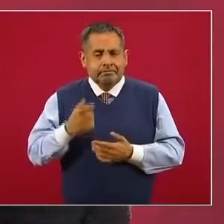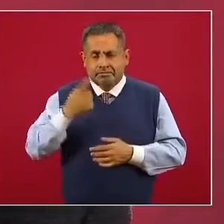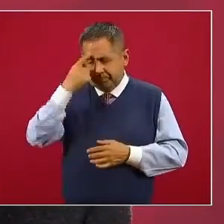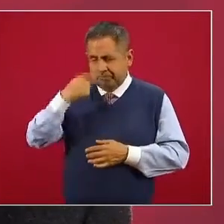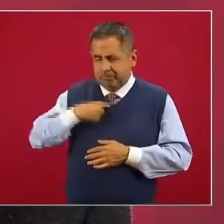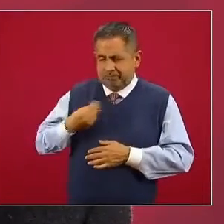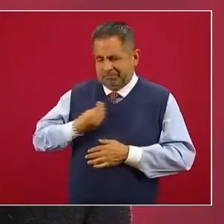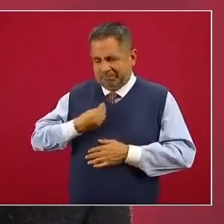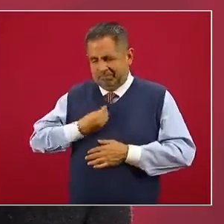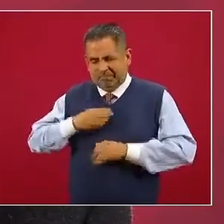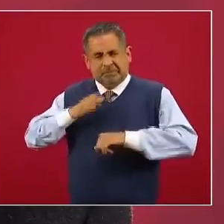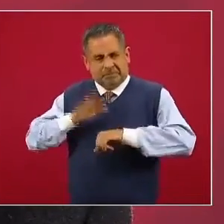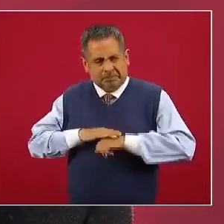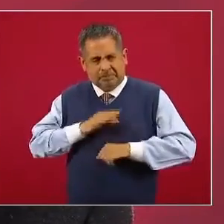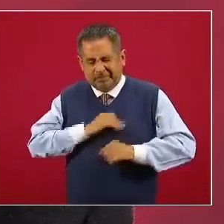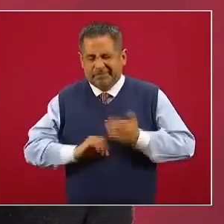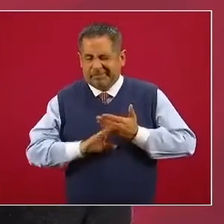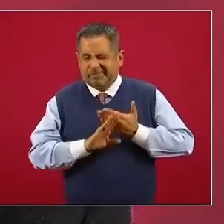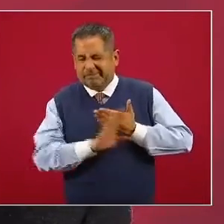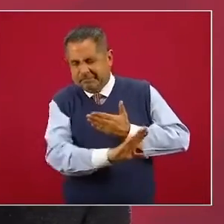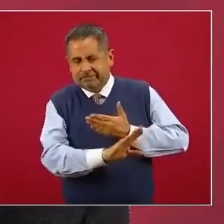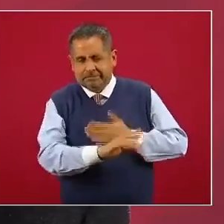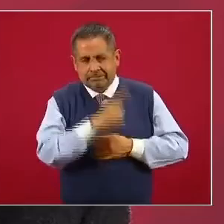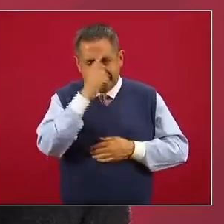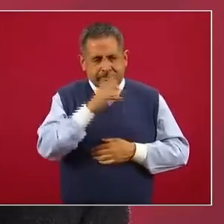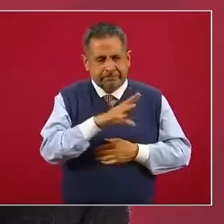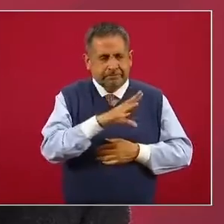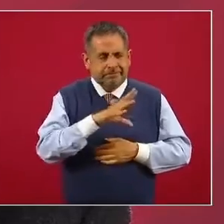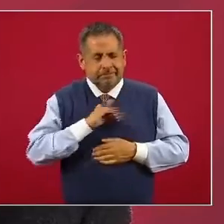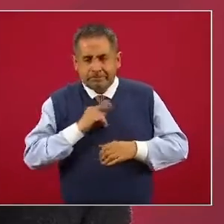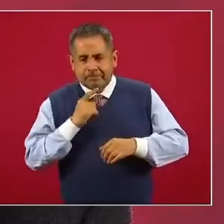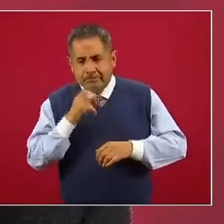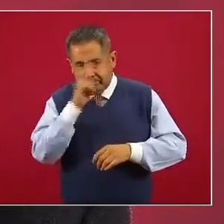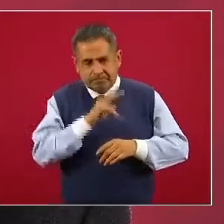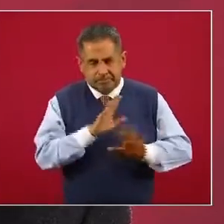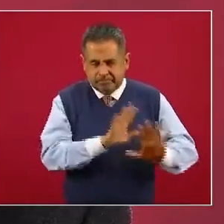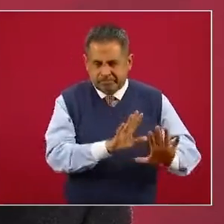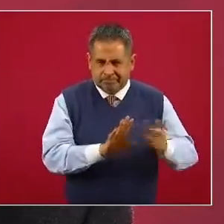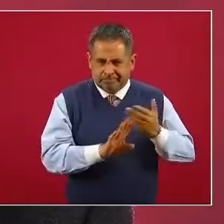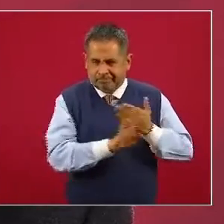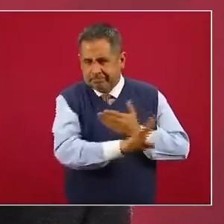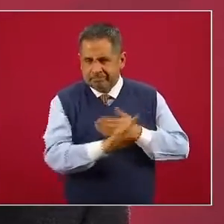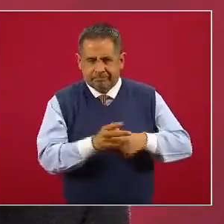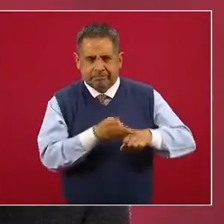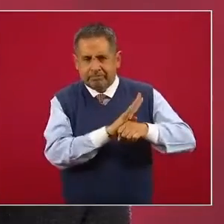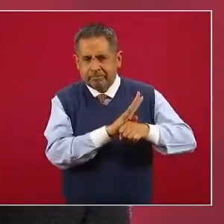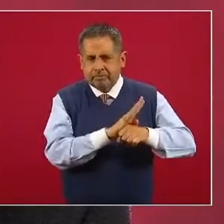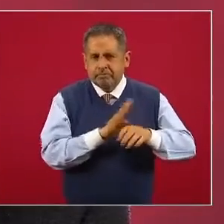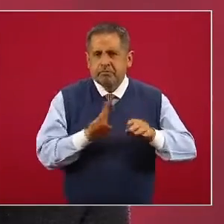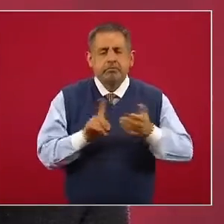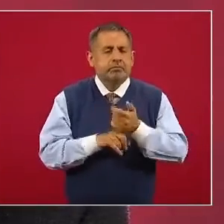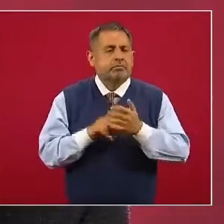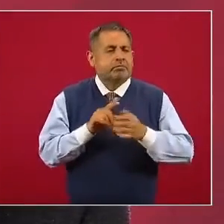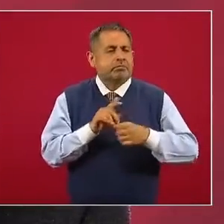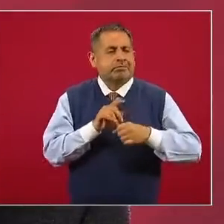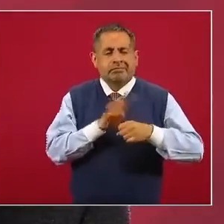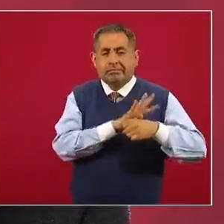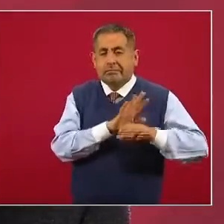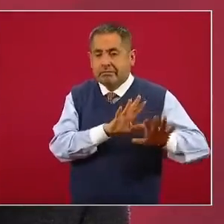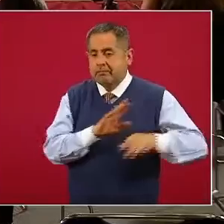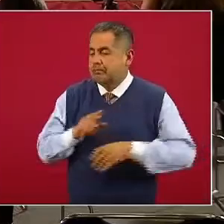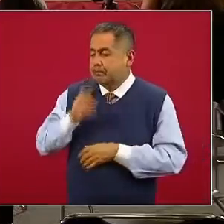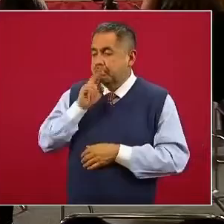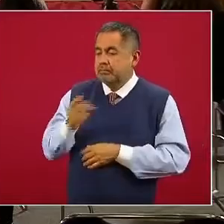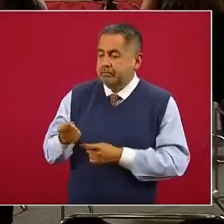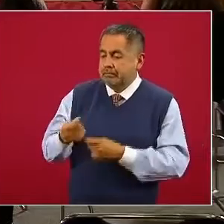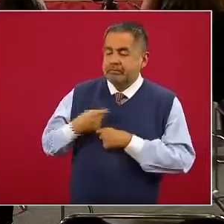resistir o modular la afección que puede ocurrir por el virus SARS-CoV-2, causante de COVID, pudiera ser